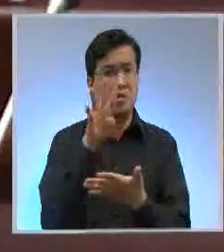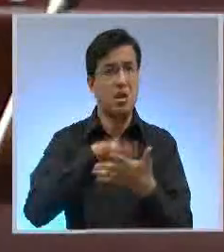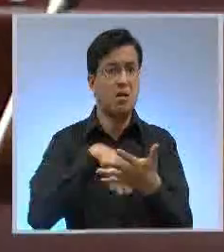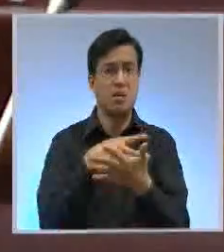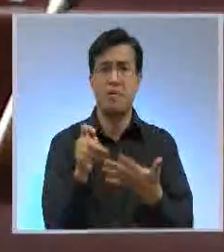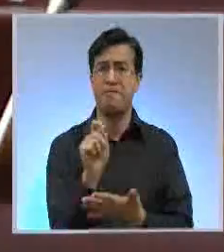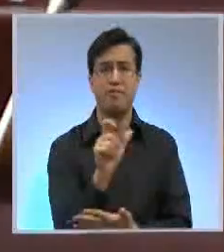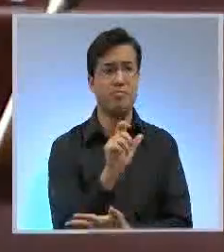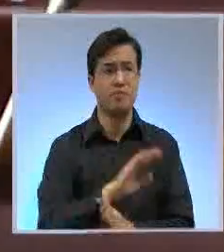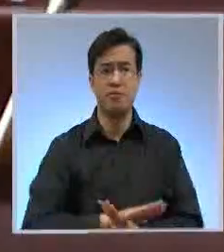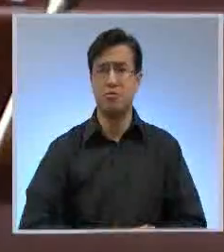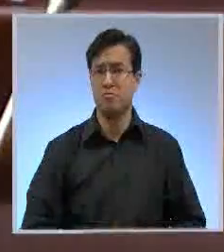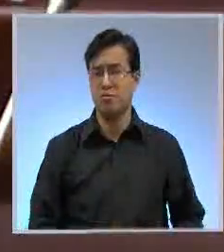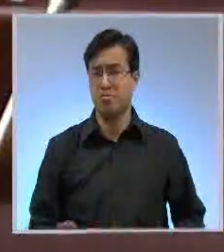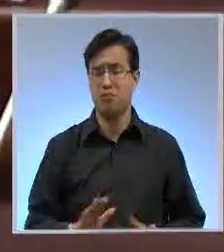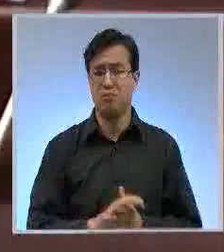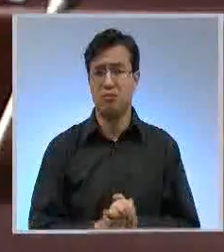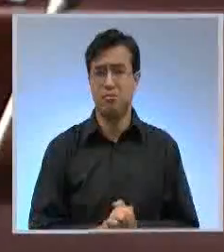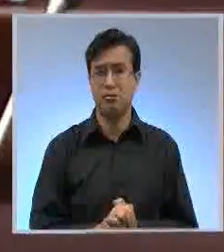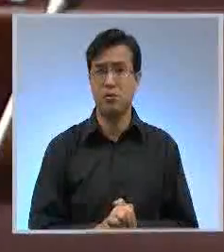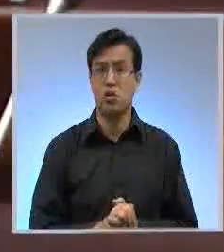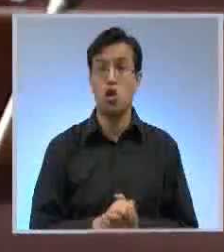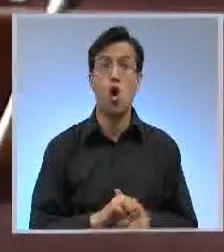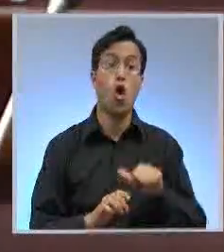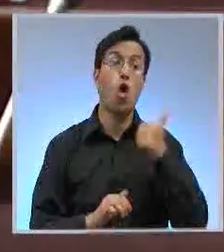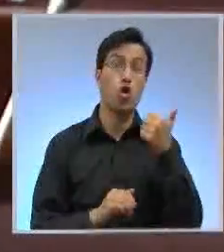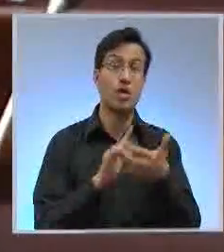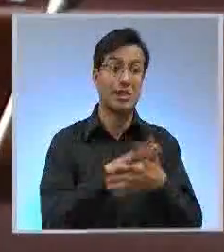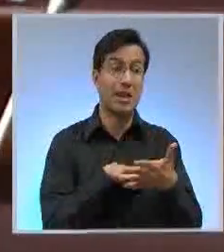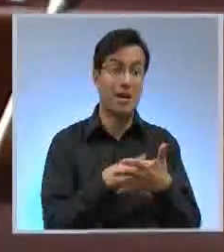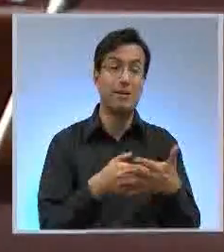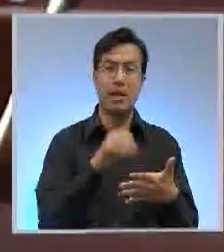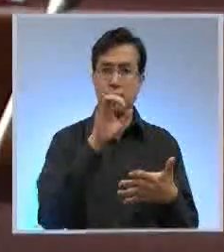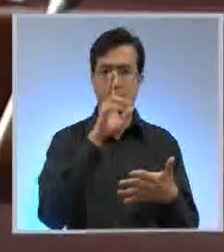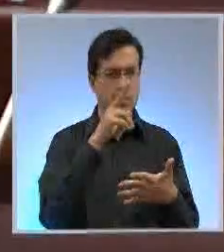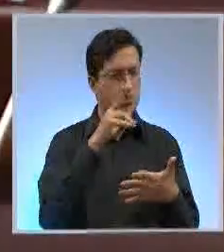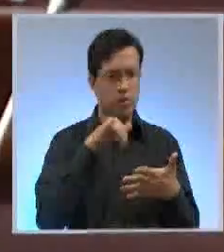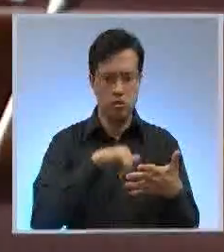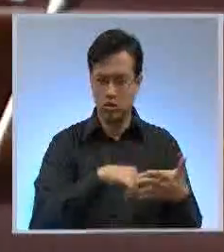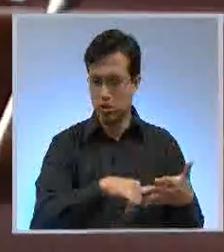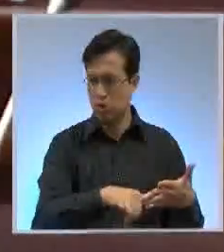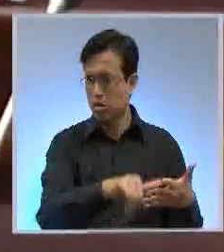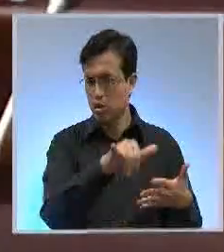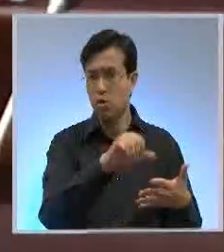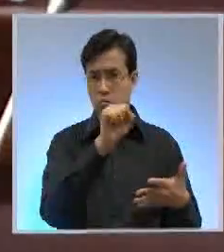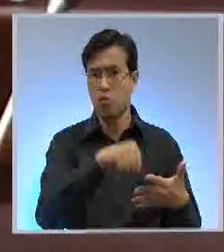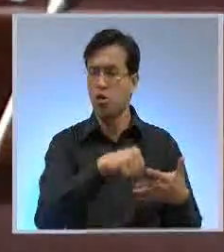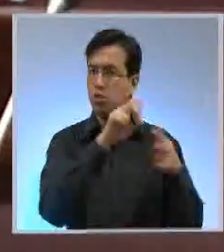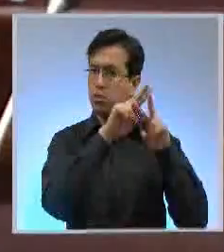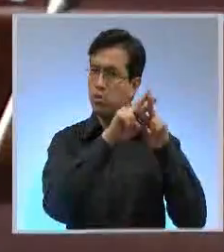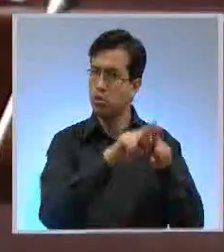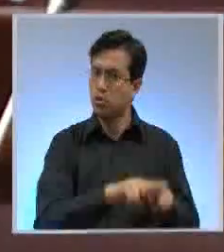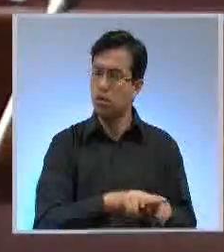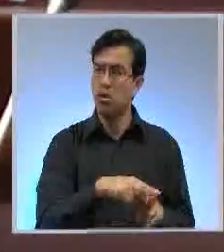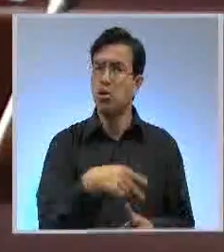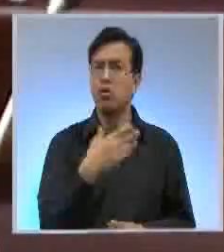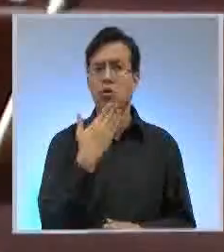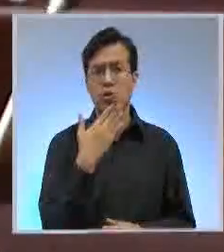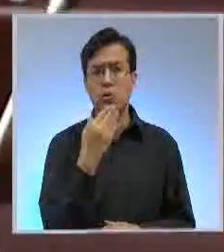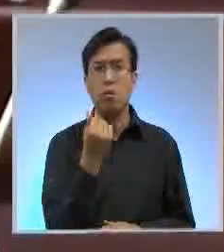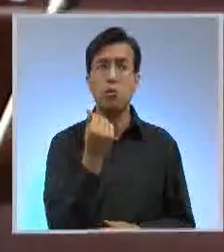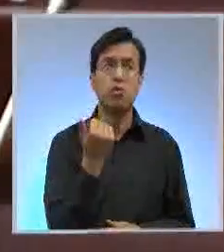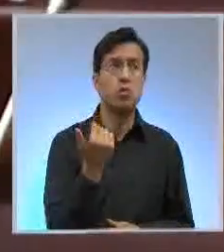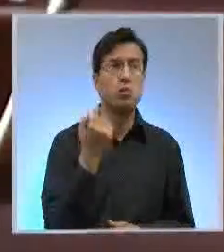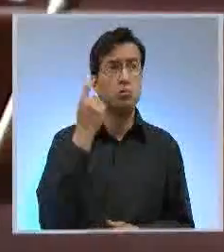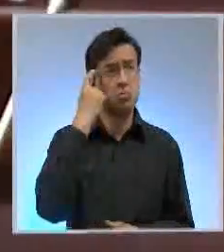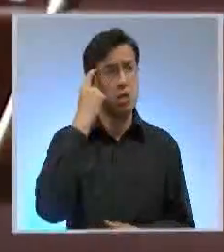no sale como entra, es decir, hay un proceso de discusión, de debate, de análisis de cada uno de los proyectos de ley y en ese